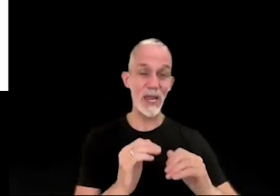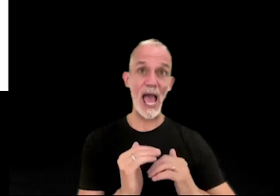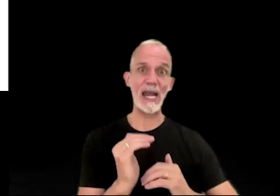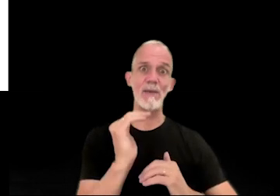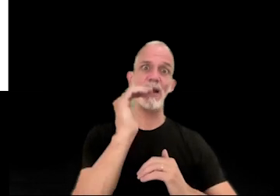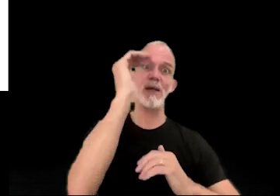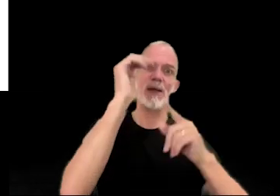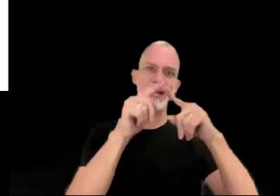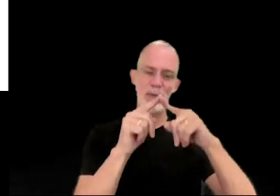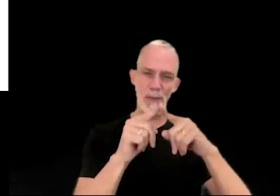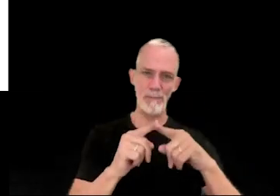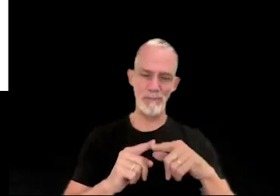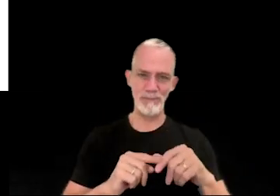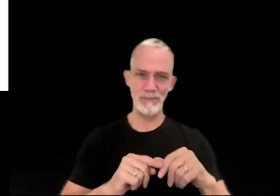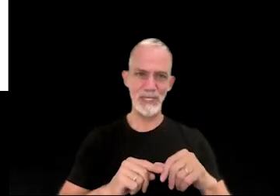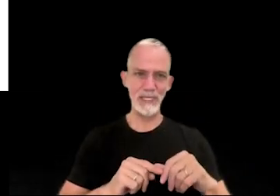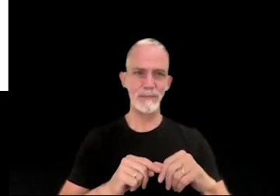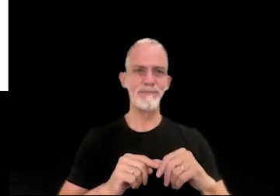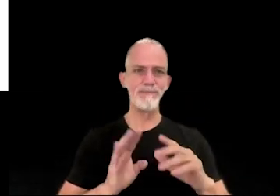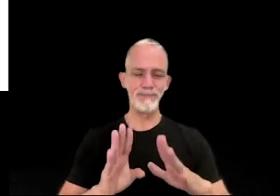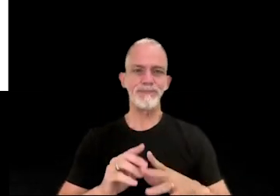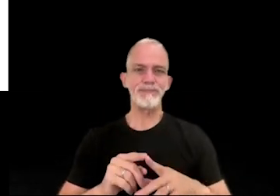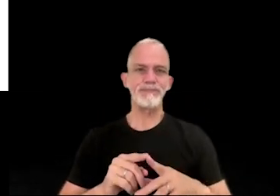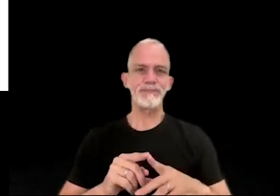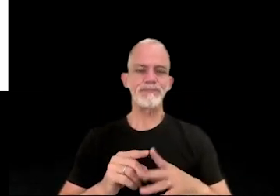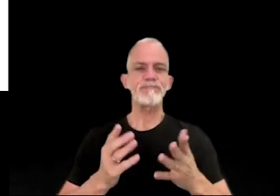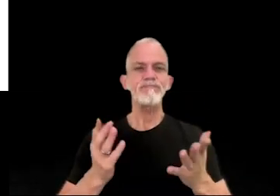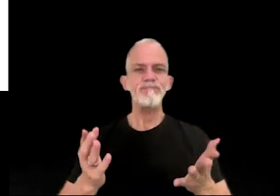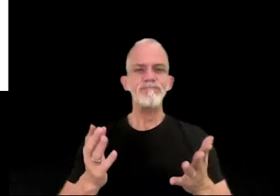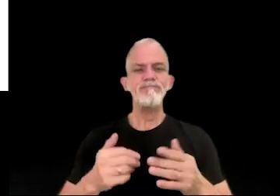Cristina, arriba del decítela. todo. Bien. Arriba de todo. Ah,